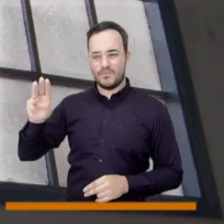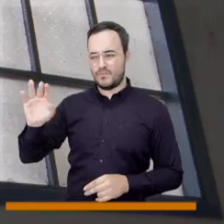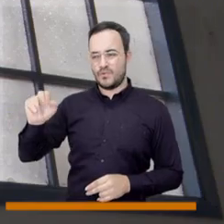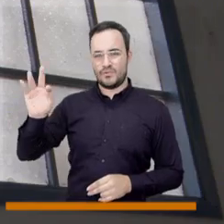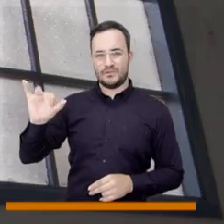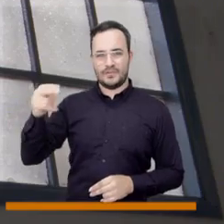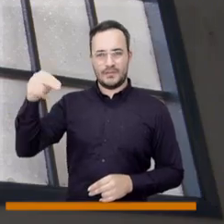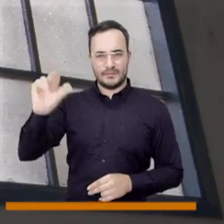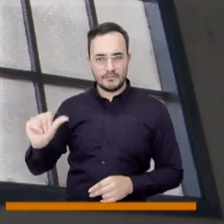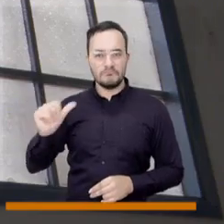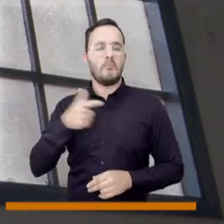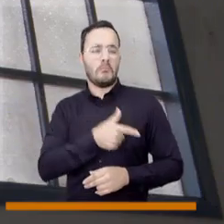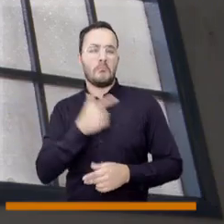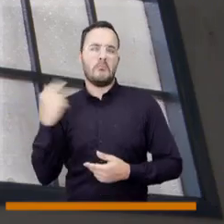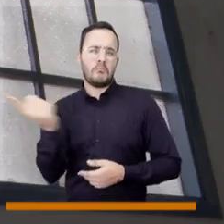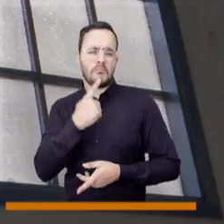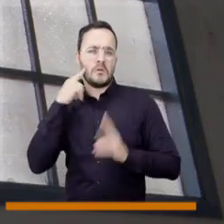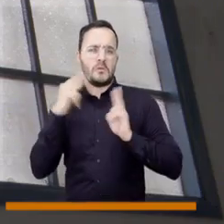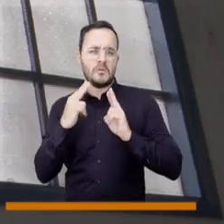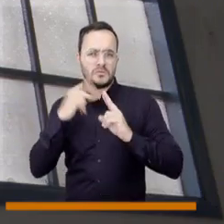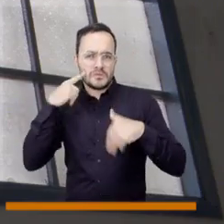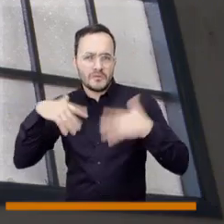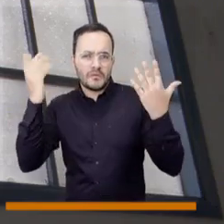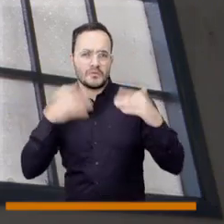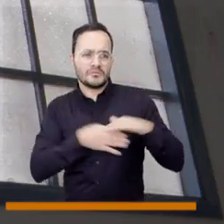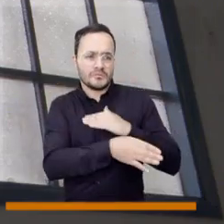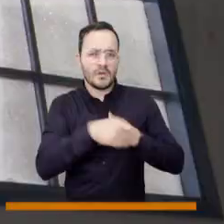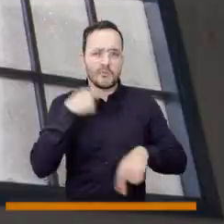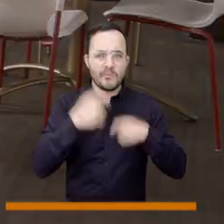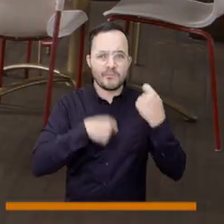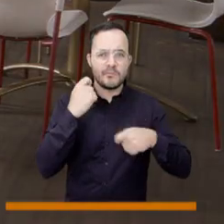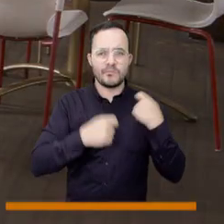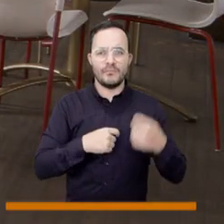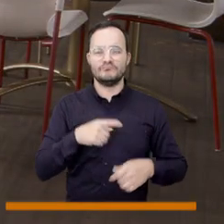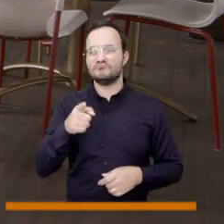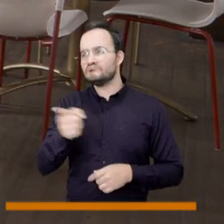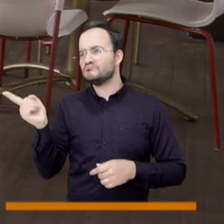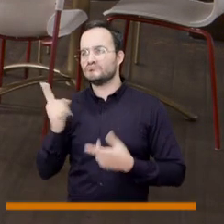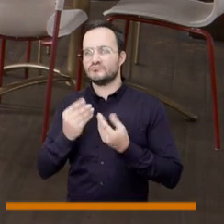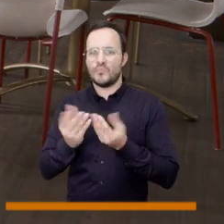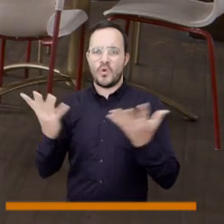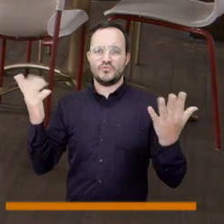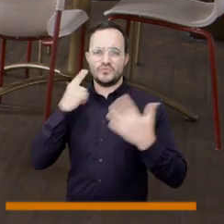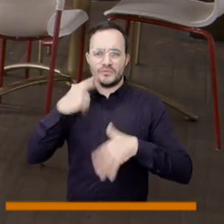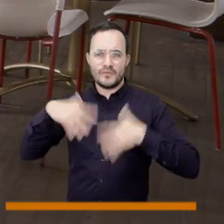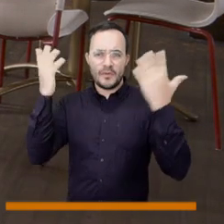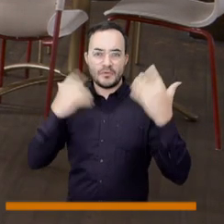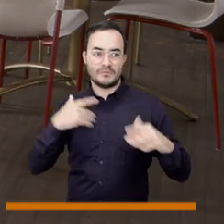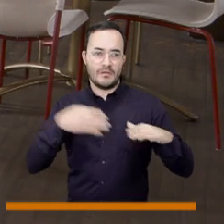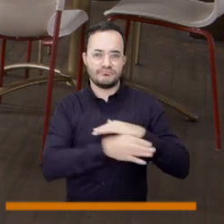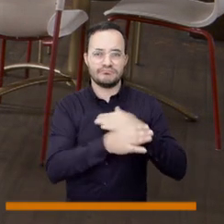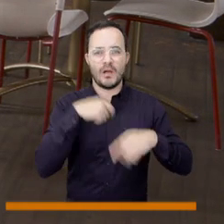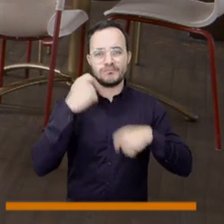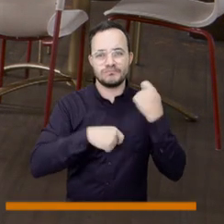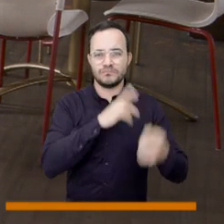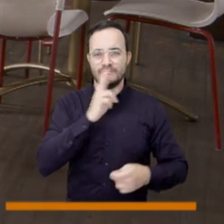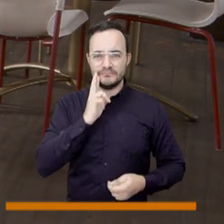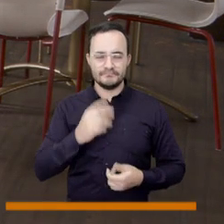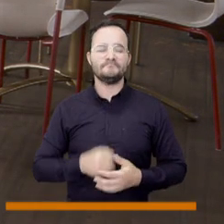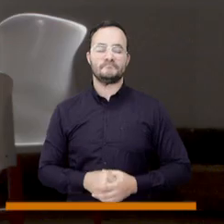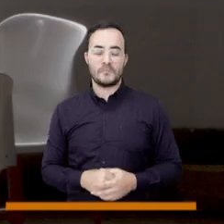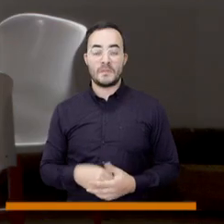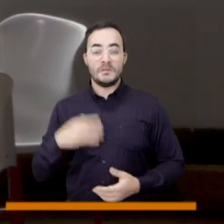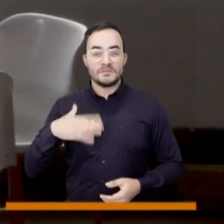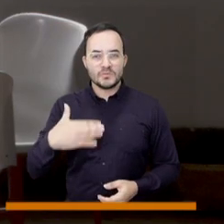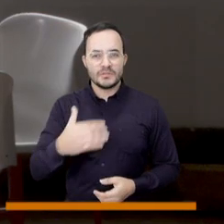referencia del territorio donde venían a comer los comensales del nutibara donde venían las grandes personalidades que visitaban Medellín nos